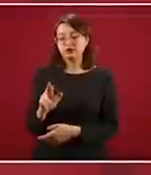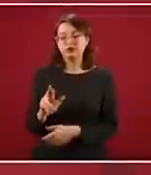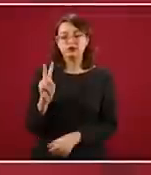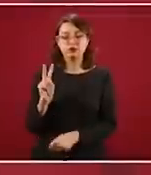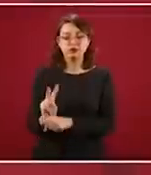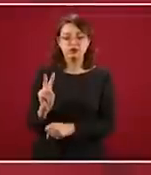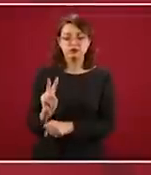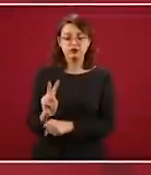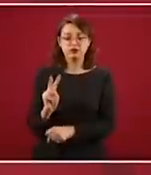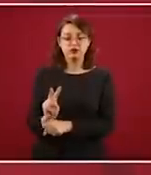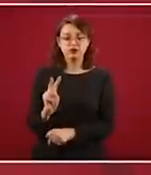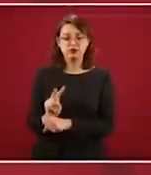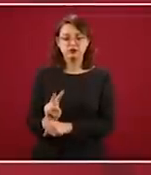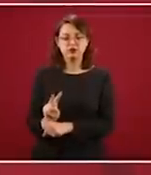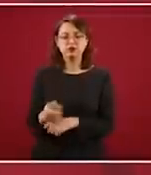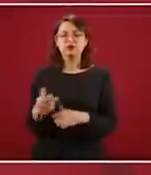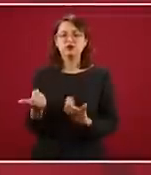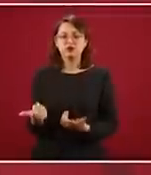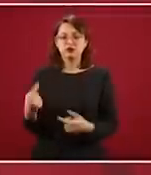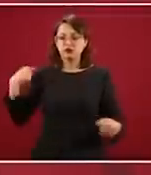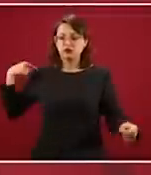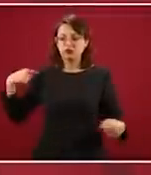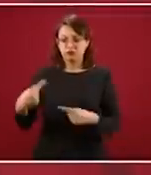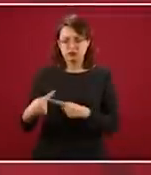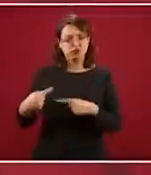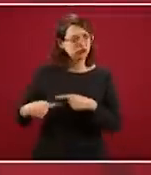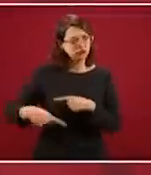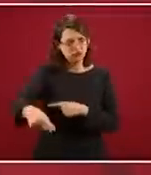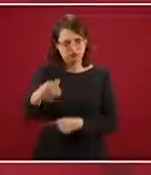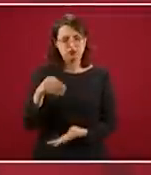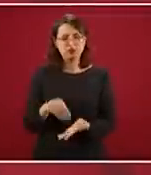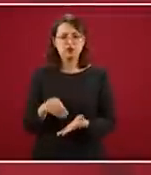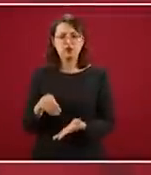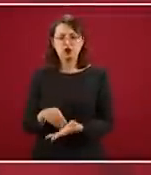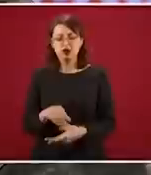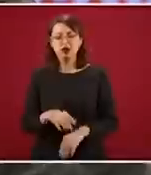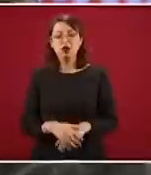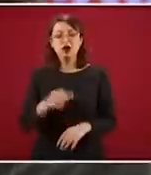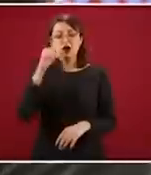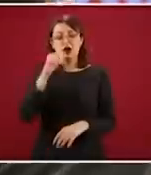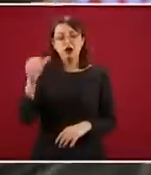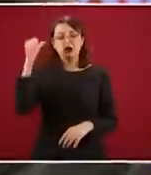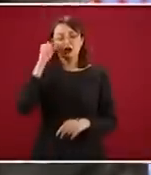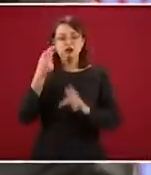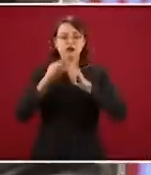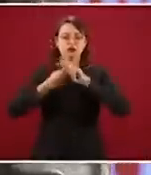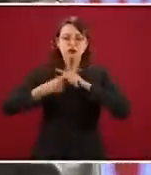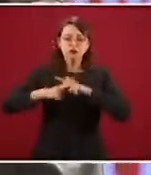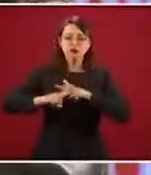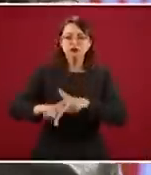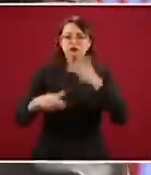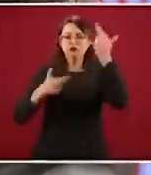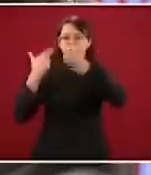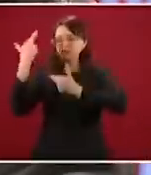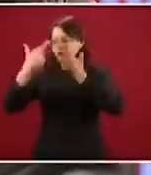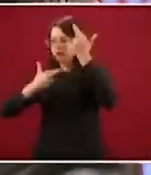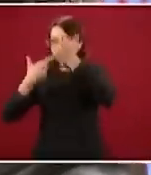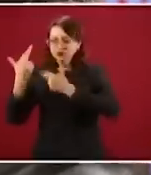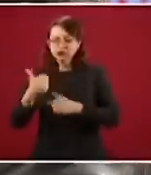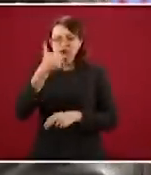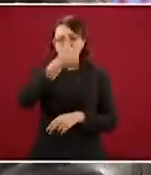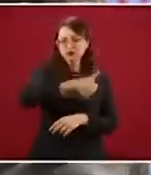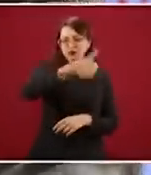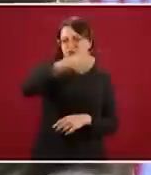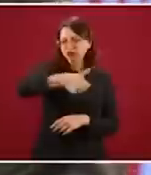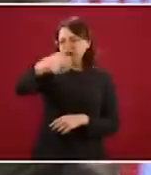cabo la Secretaría de Marina. Precisamente el día de ayer se inició un recorrido plataforma por plataforma